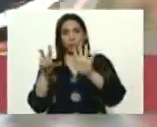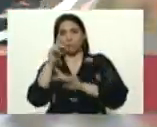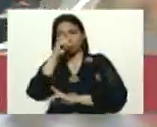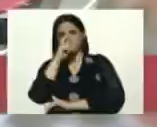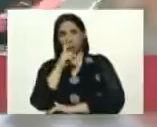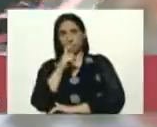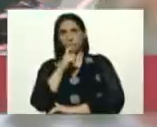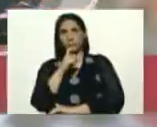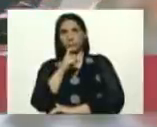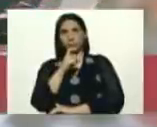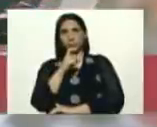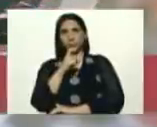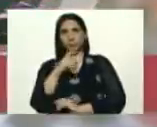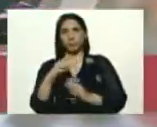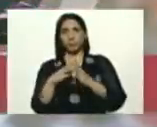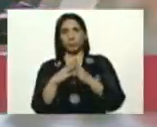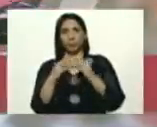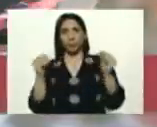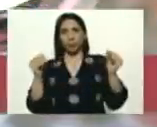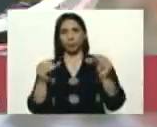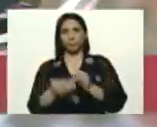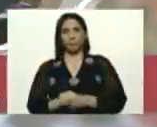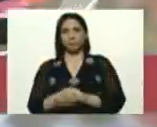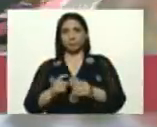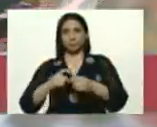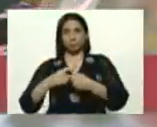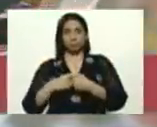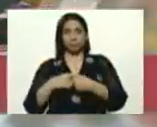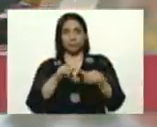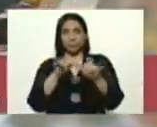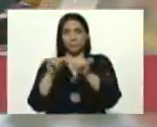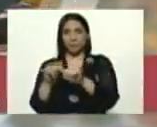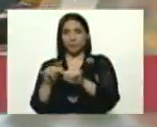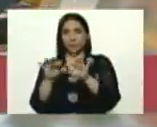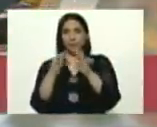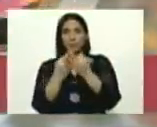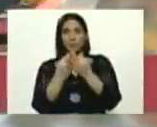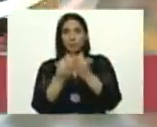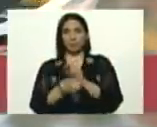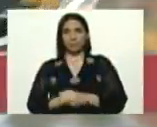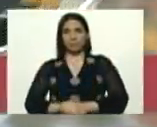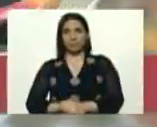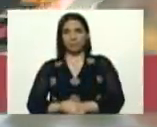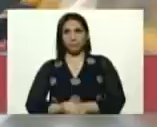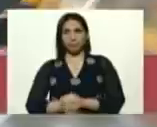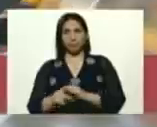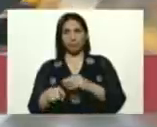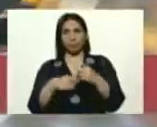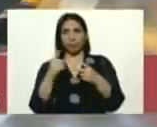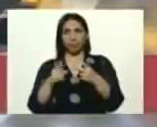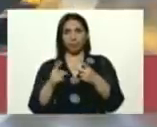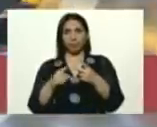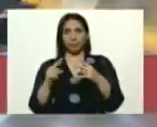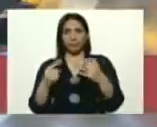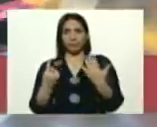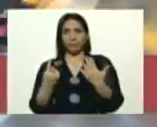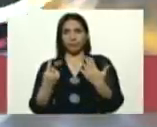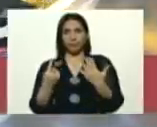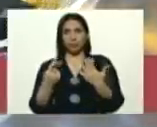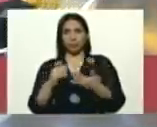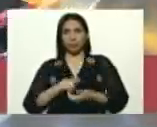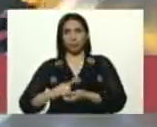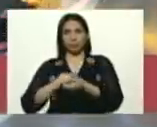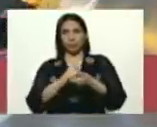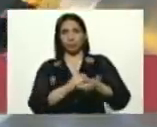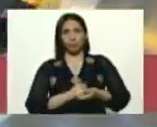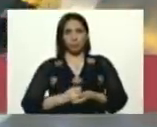de 17 años, todos correspondientes a un mismo núcleo familiar. Luego tenemos el 6º caso en Trujillo,